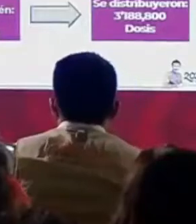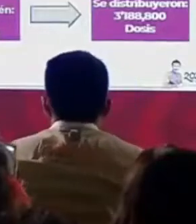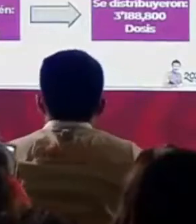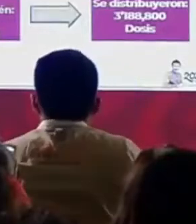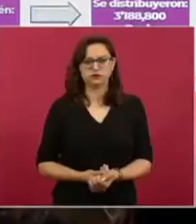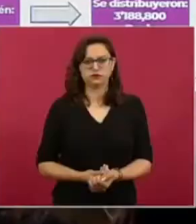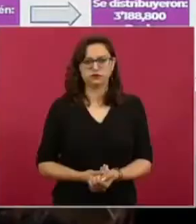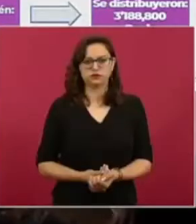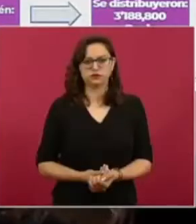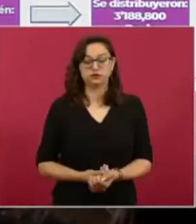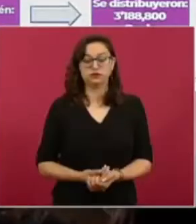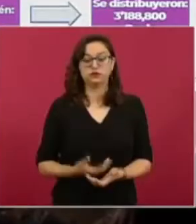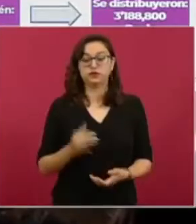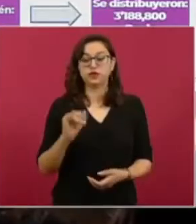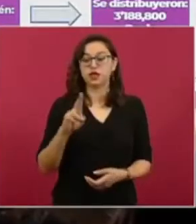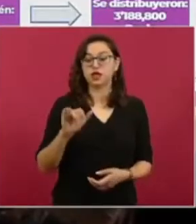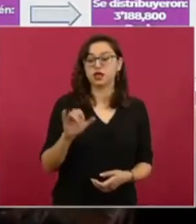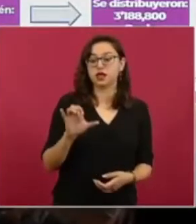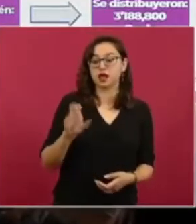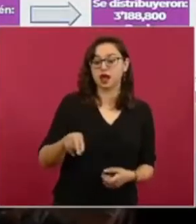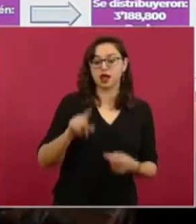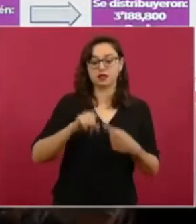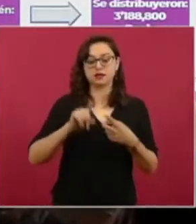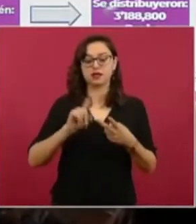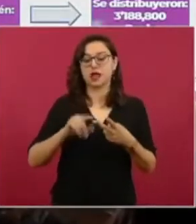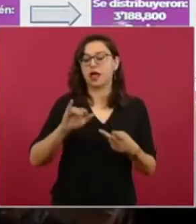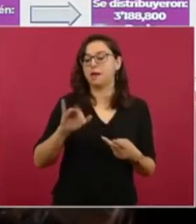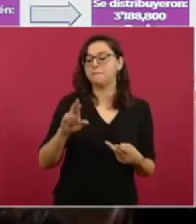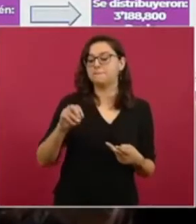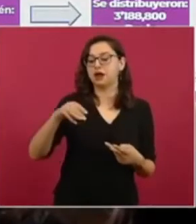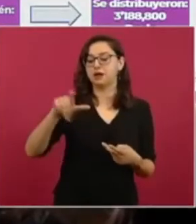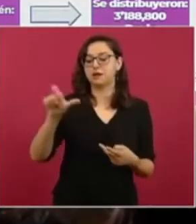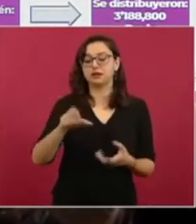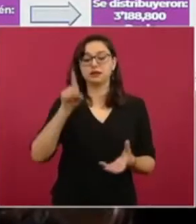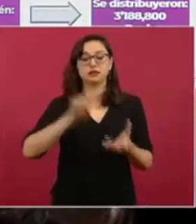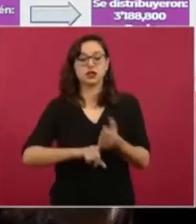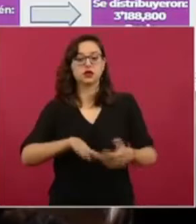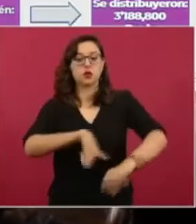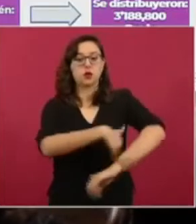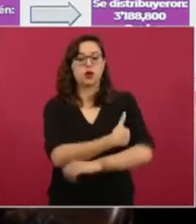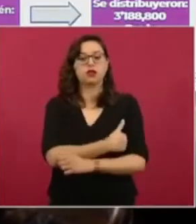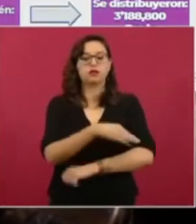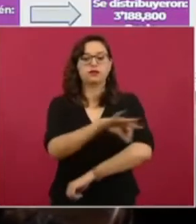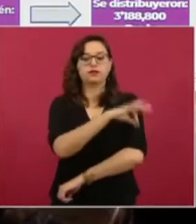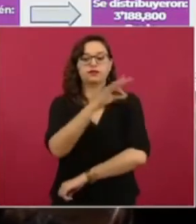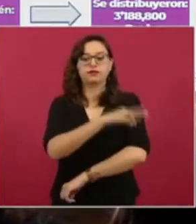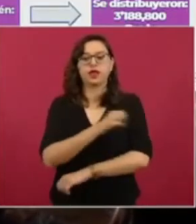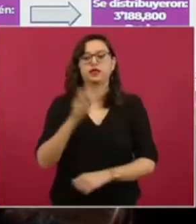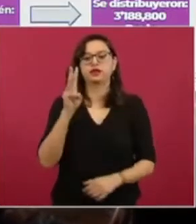esas vacunas que están resguardadas. Vamos a distribuir